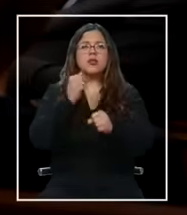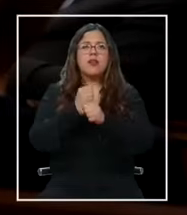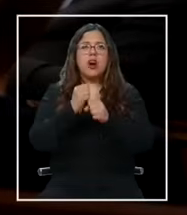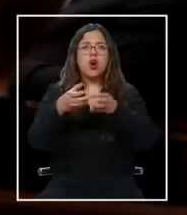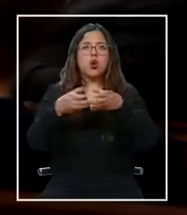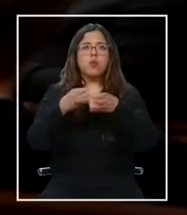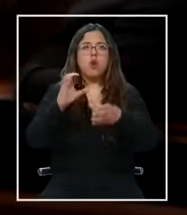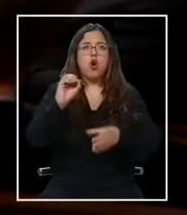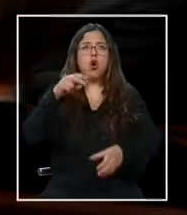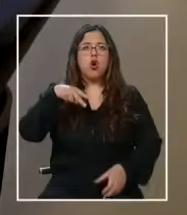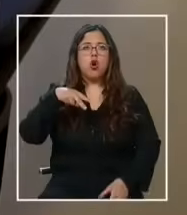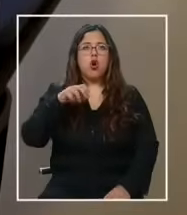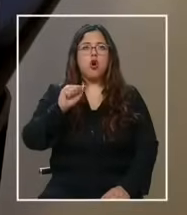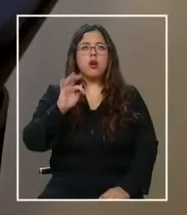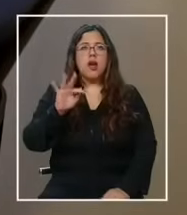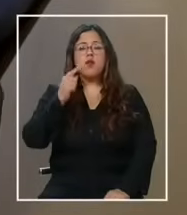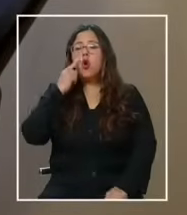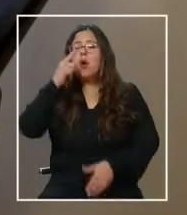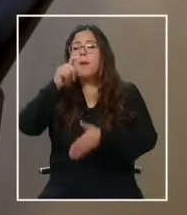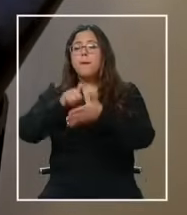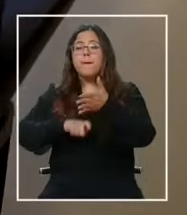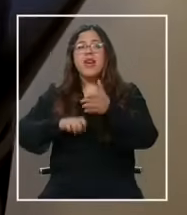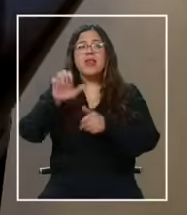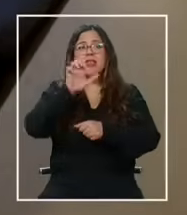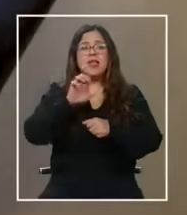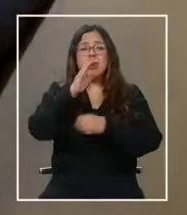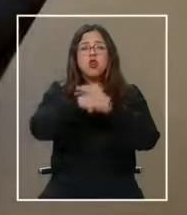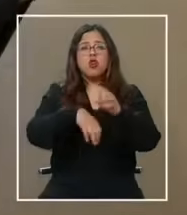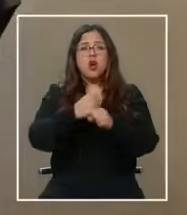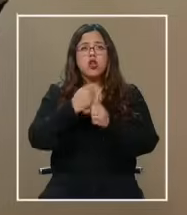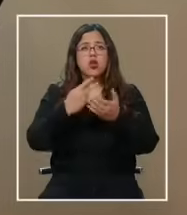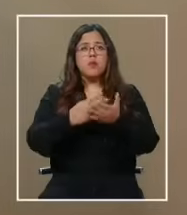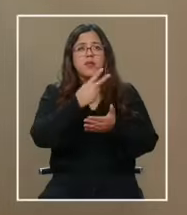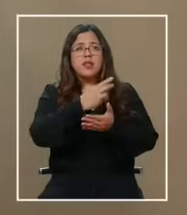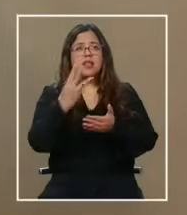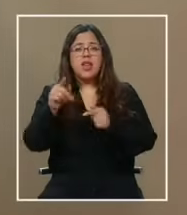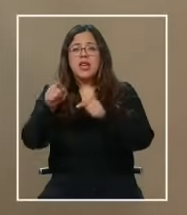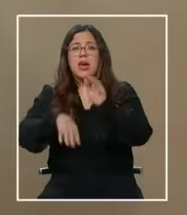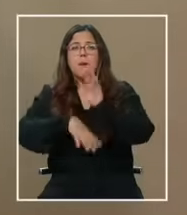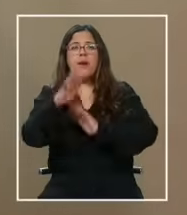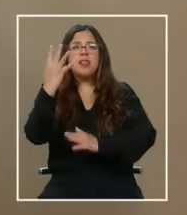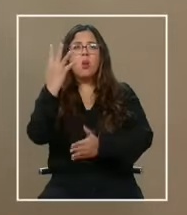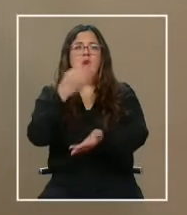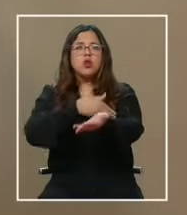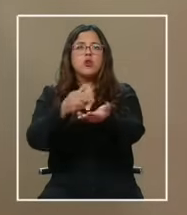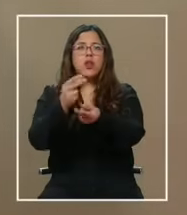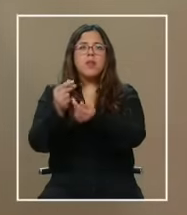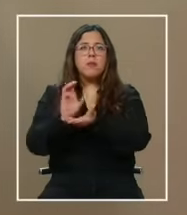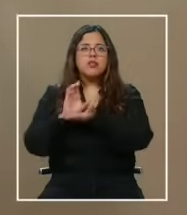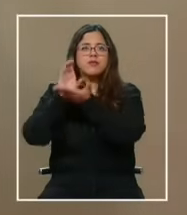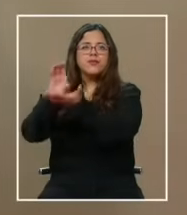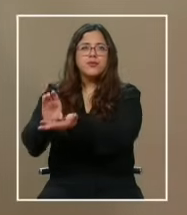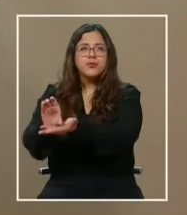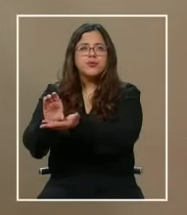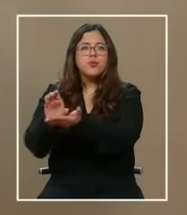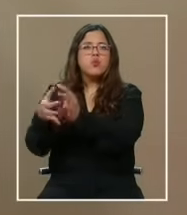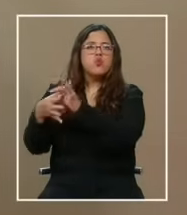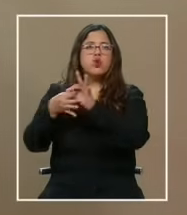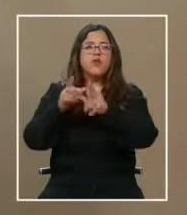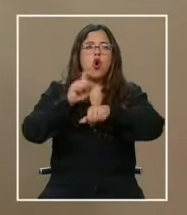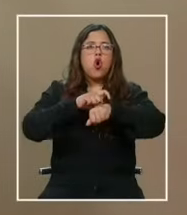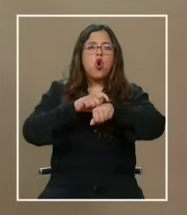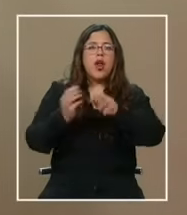conaf enero 2023 recibió más de 4 millones de pesos por horas